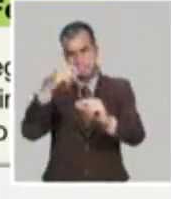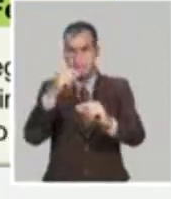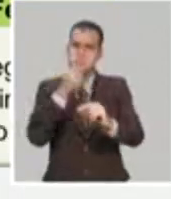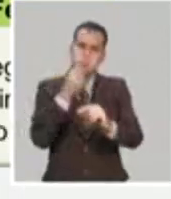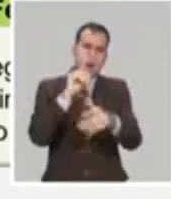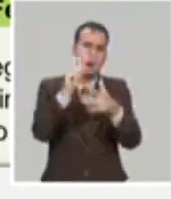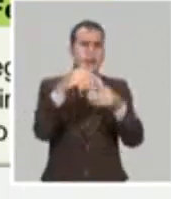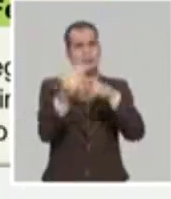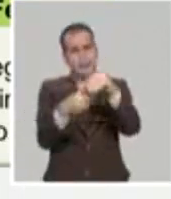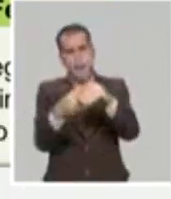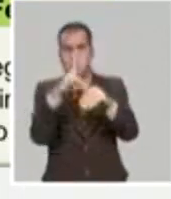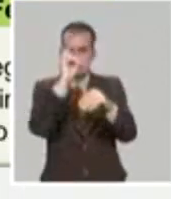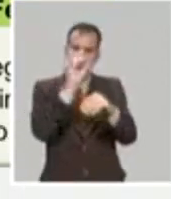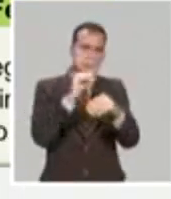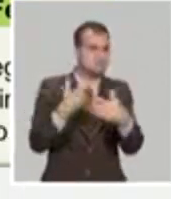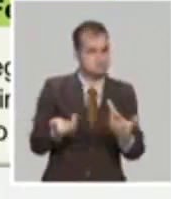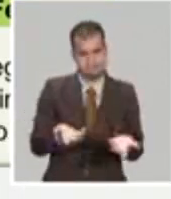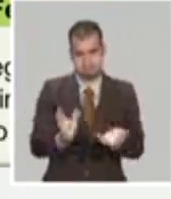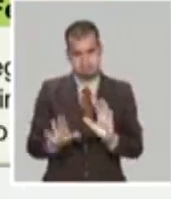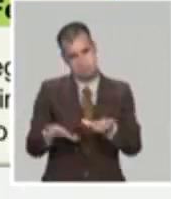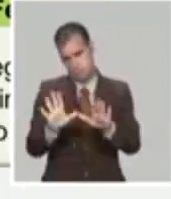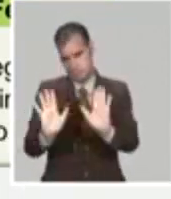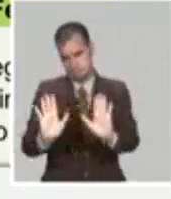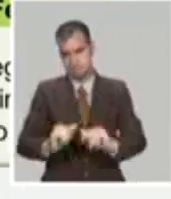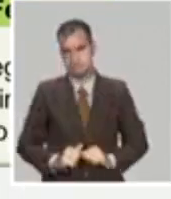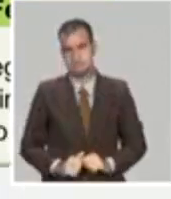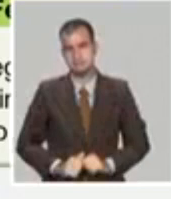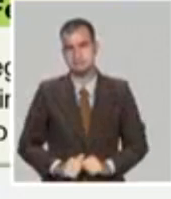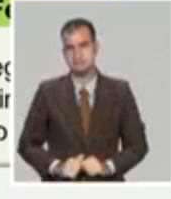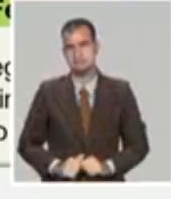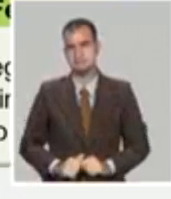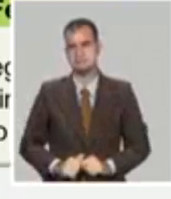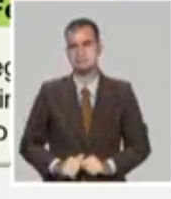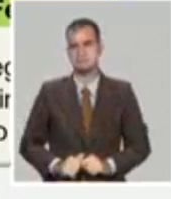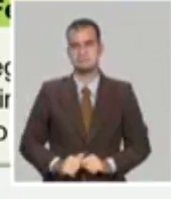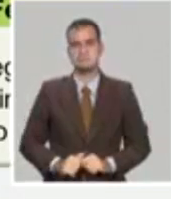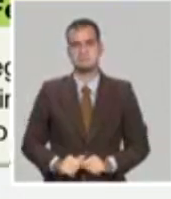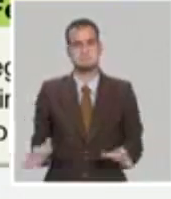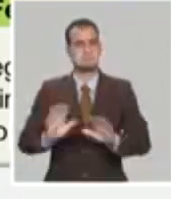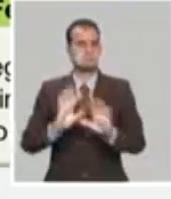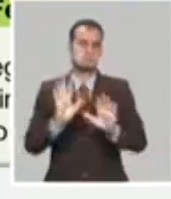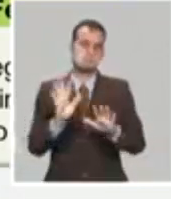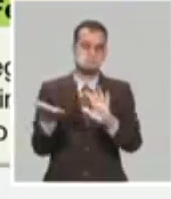de movimiento de personas, pero ya tenemos el levantamiento de los